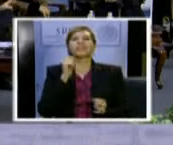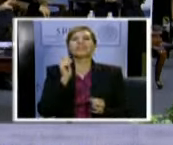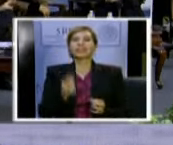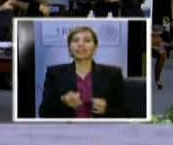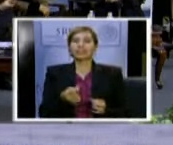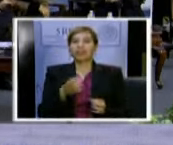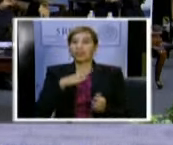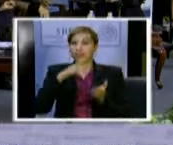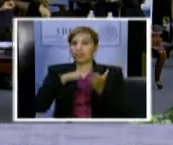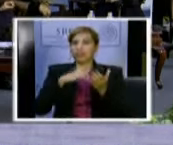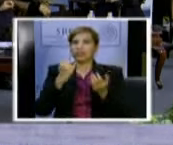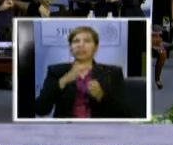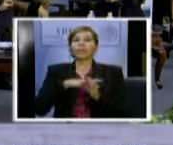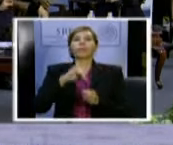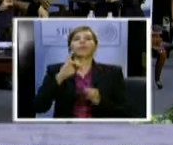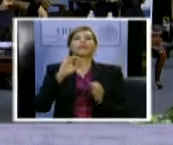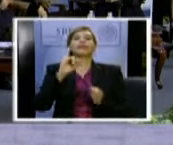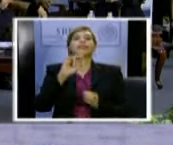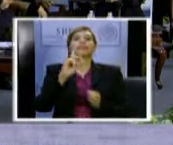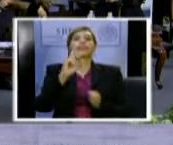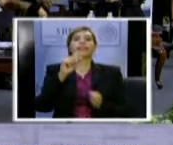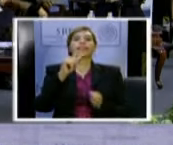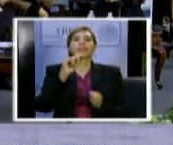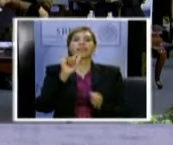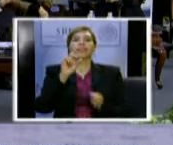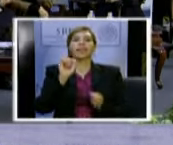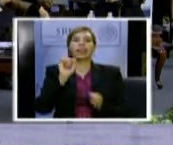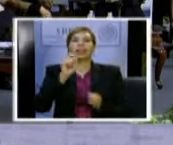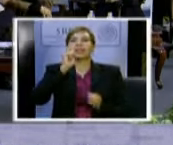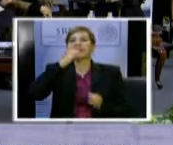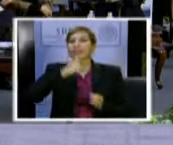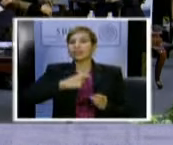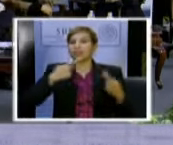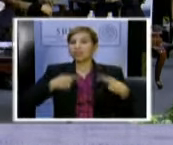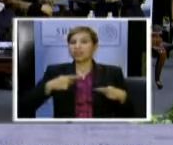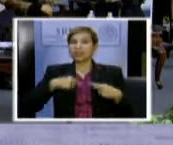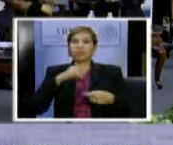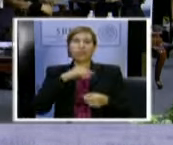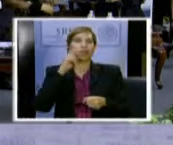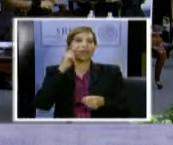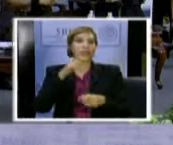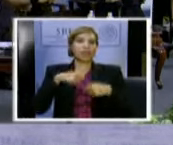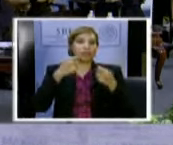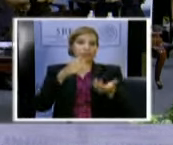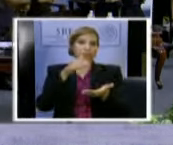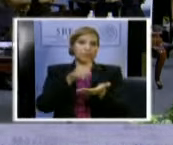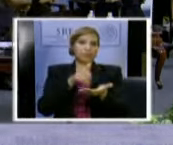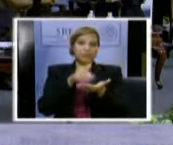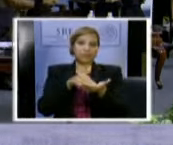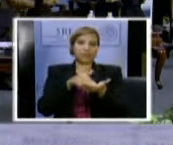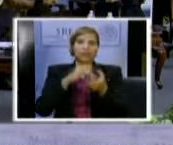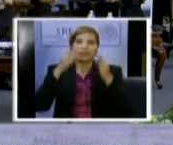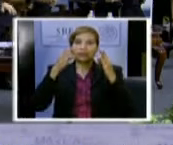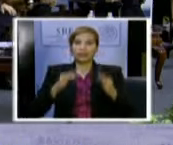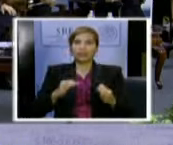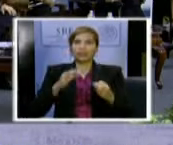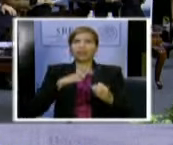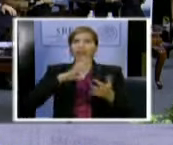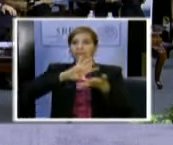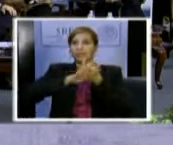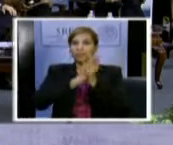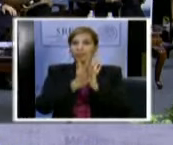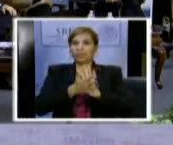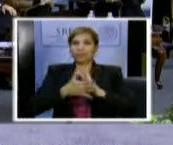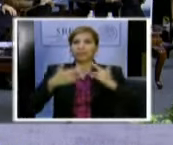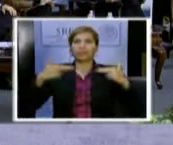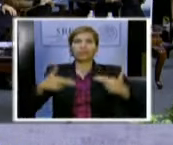del documento de identidad, que es la otra parte de la ecuación para poder dar nosotros documentos de identidad y de nacionalidad